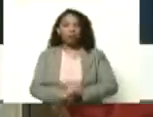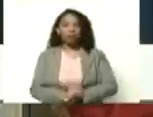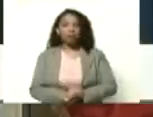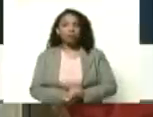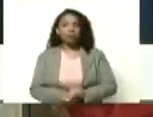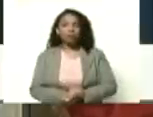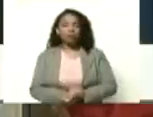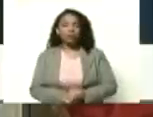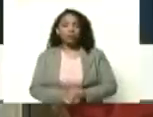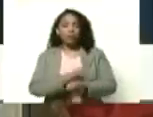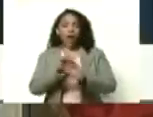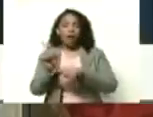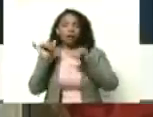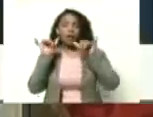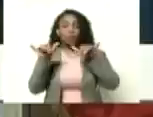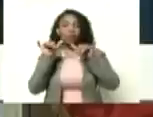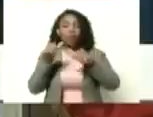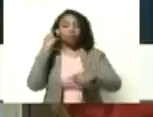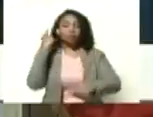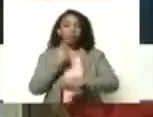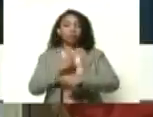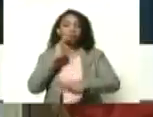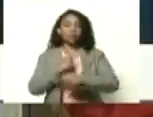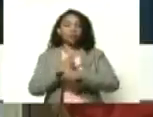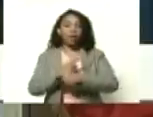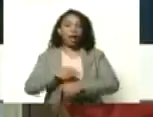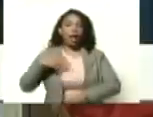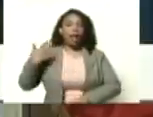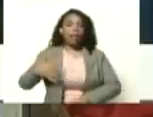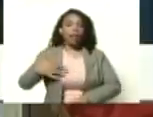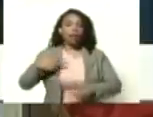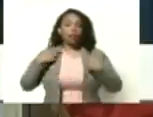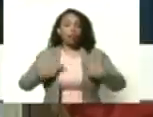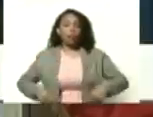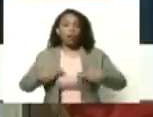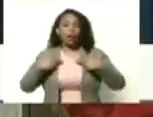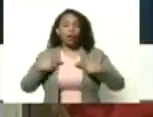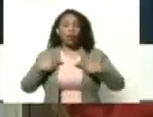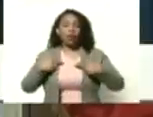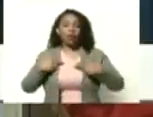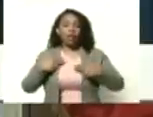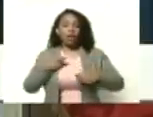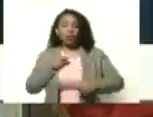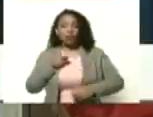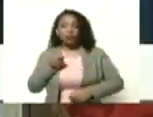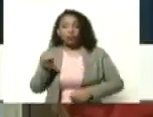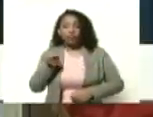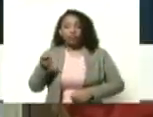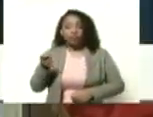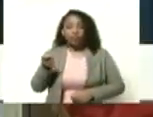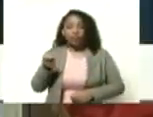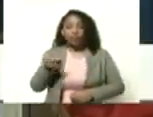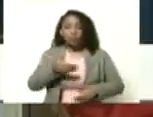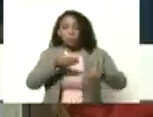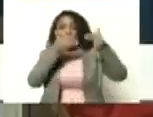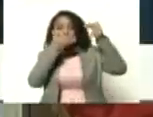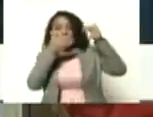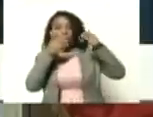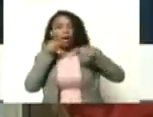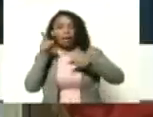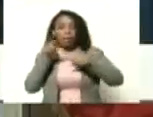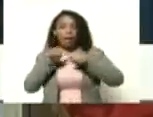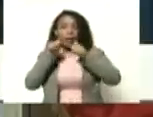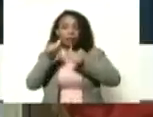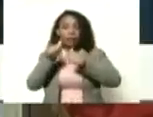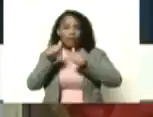estos mismos con competencias en derechos humanos extorsión y secuestro y delitos comunes para iniciar dichas